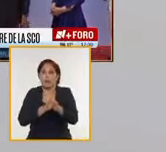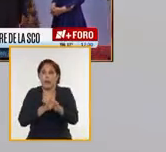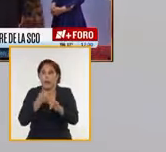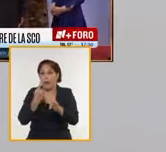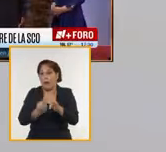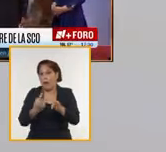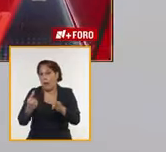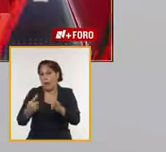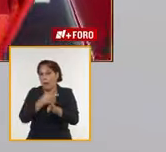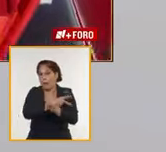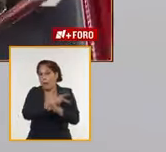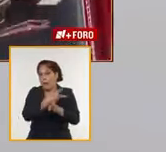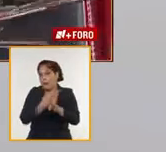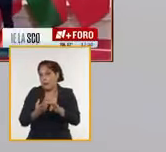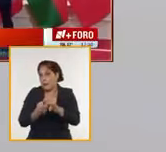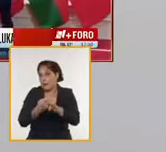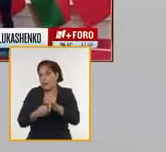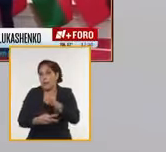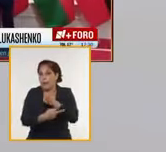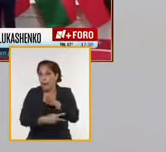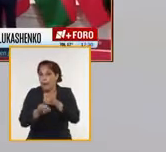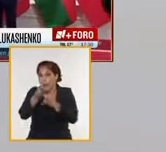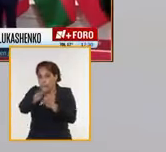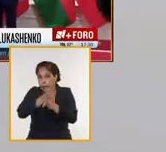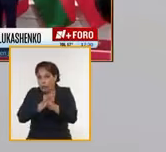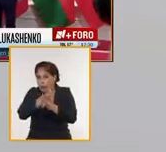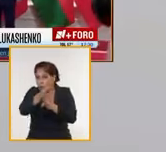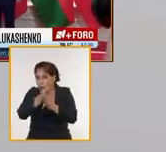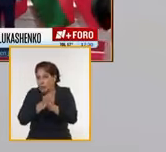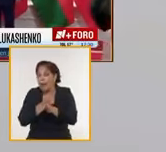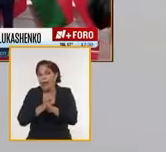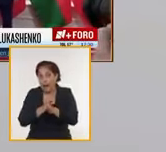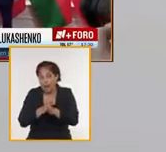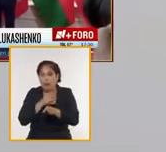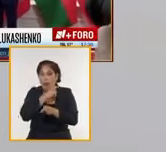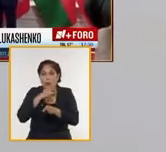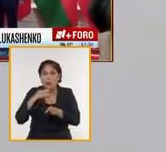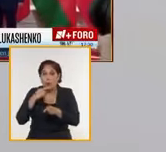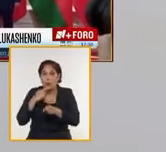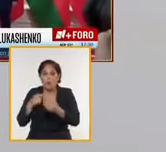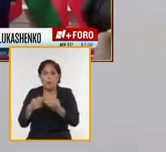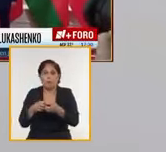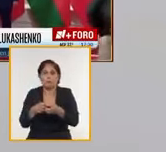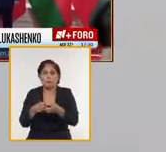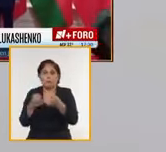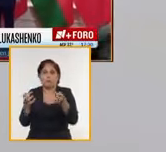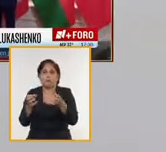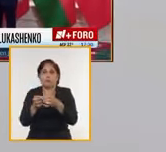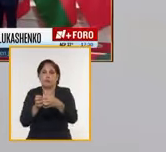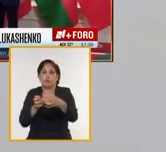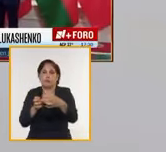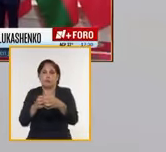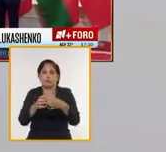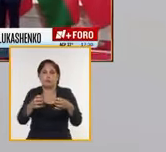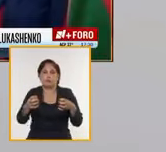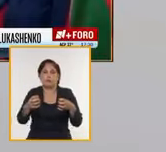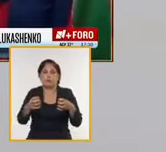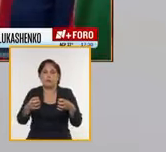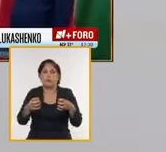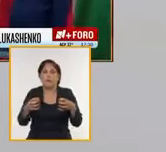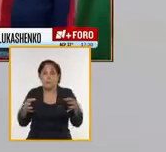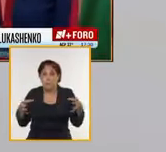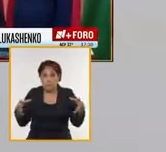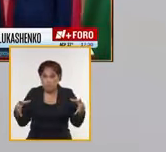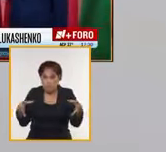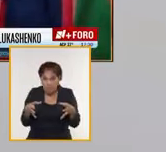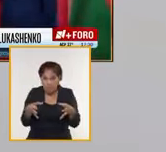ver todo ese proceso de desintegración de la Unión Soviética, todas estas repúblicas, y existía una